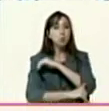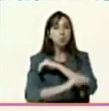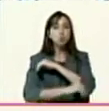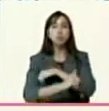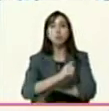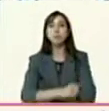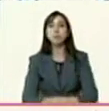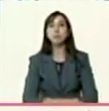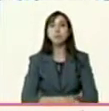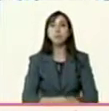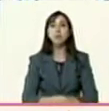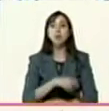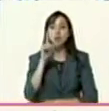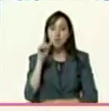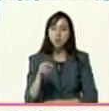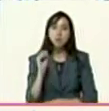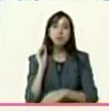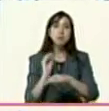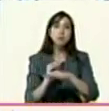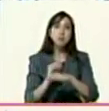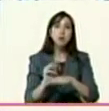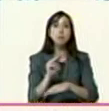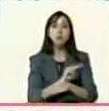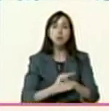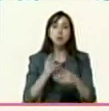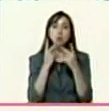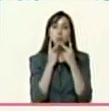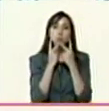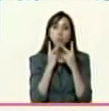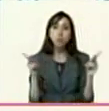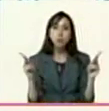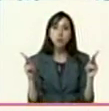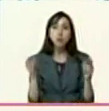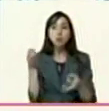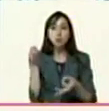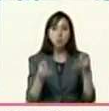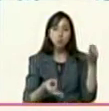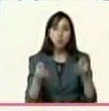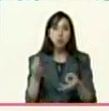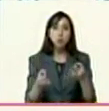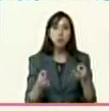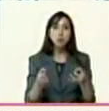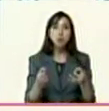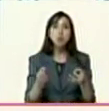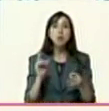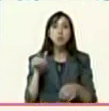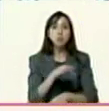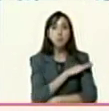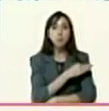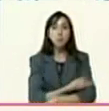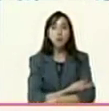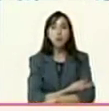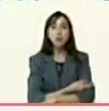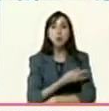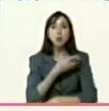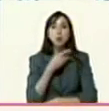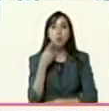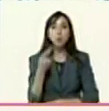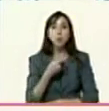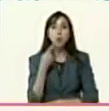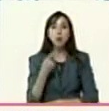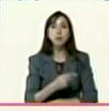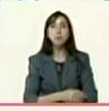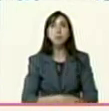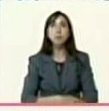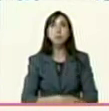Tribunal Supremo de Justicia, al Ministerio Público y al Ministerio del Poder Popular de Interior y Justicia proceder de